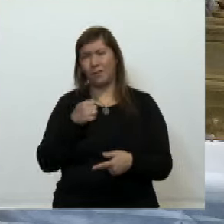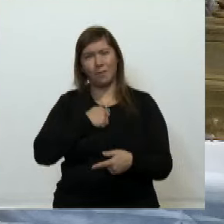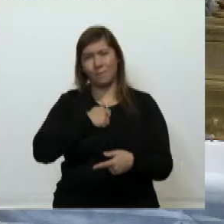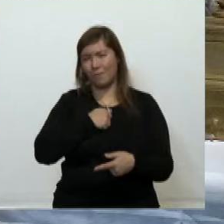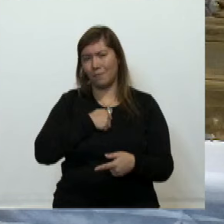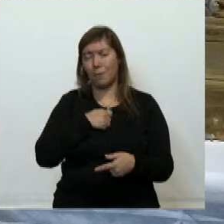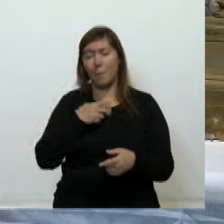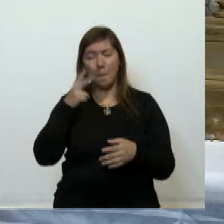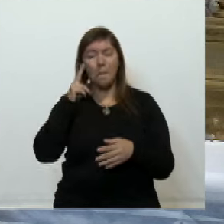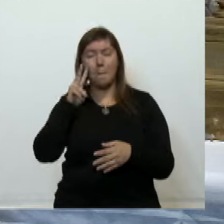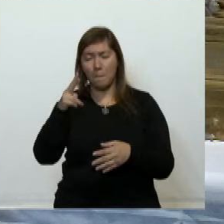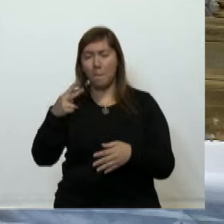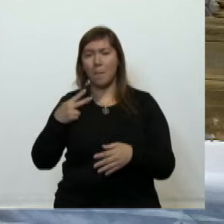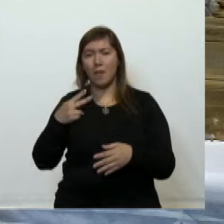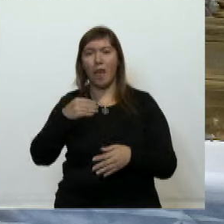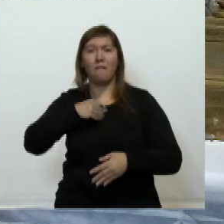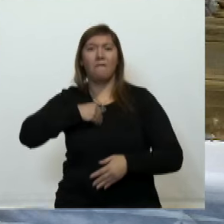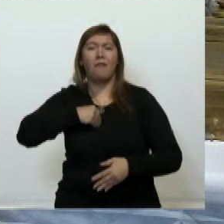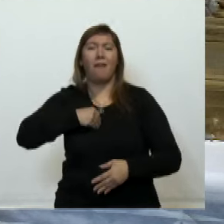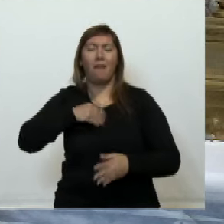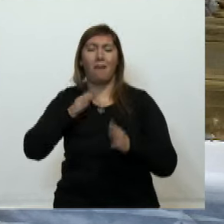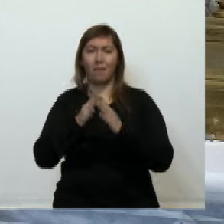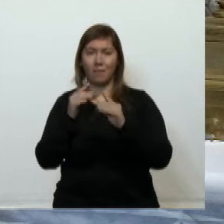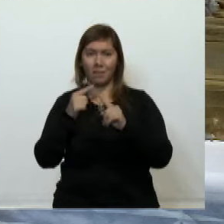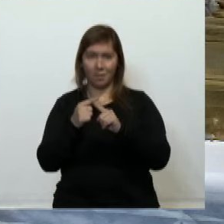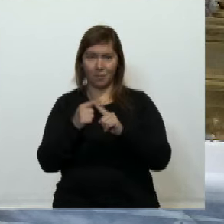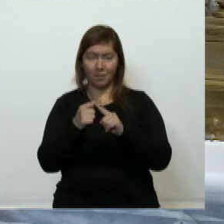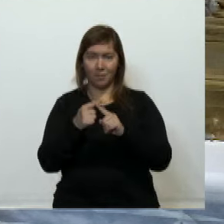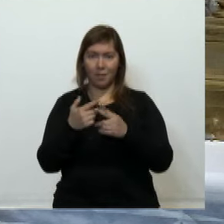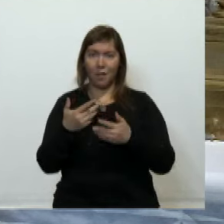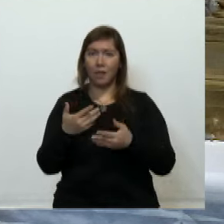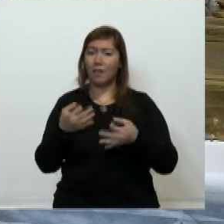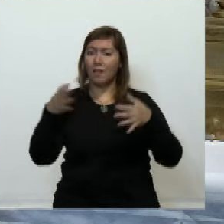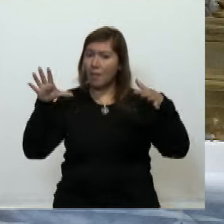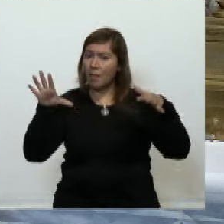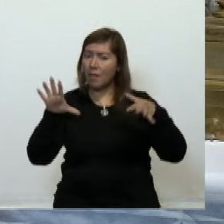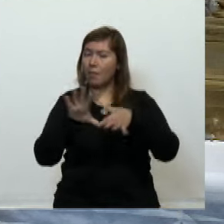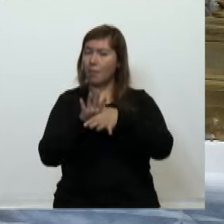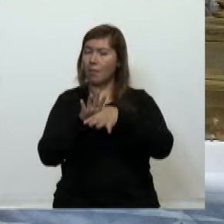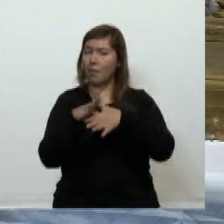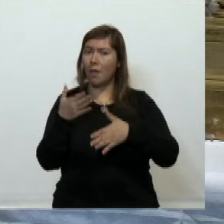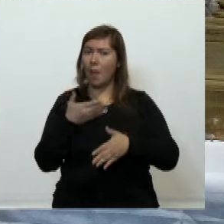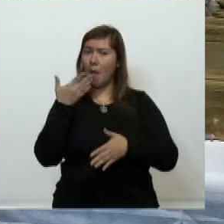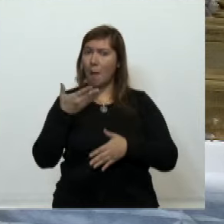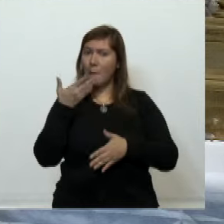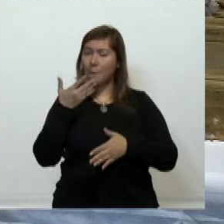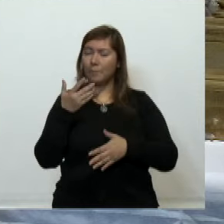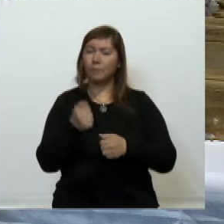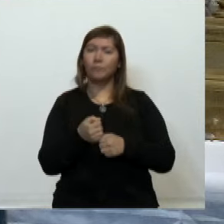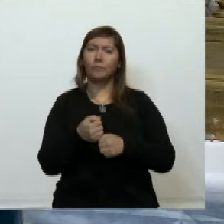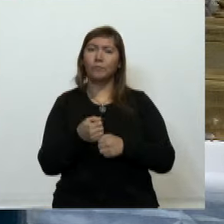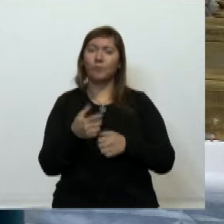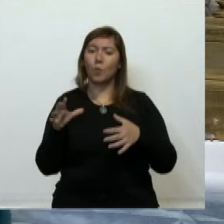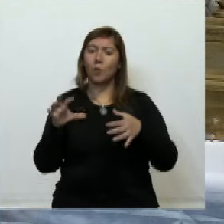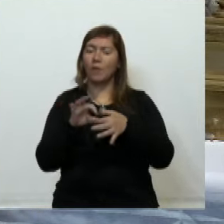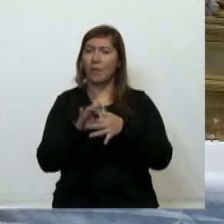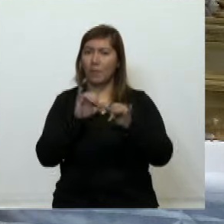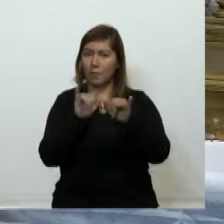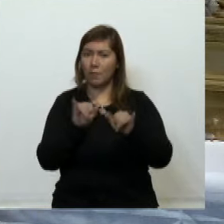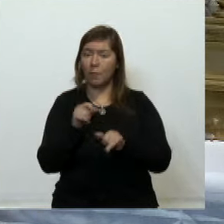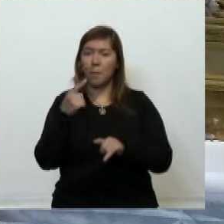de tu Iglesia, y conforme a tu palabra, concédele la paz y la unidad. Tú, que vives y reinas por los siglos de los